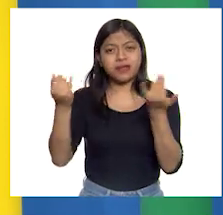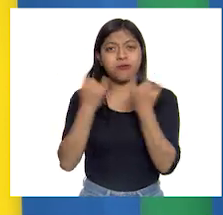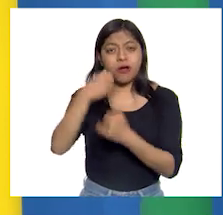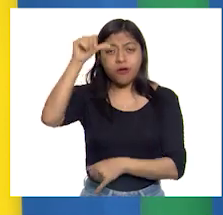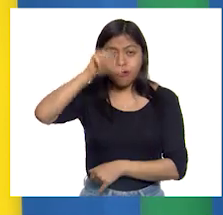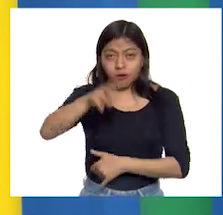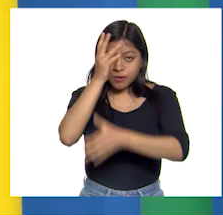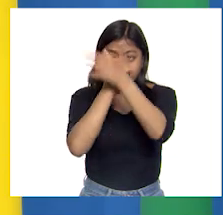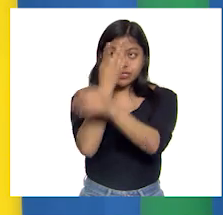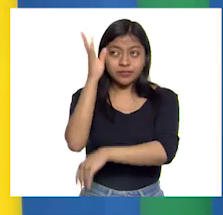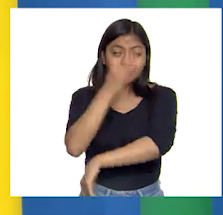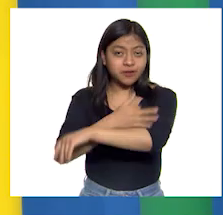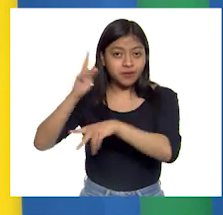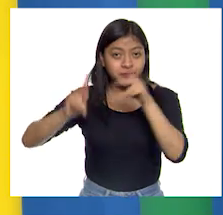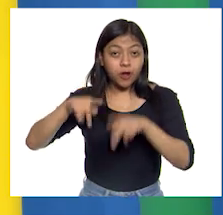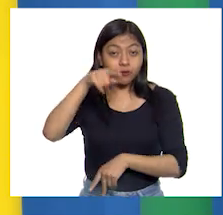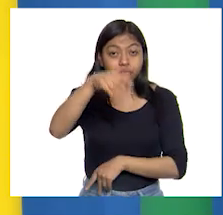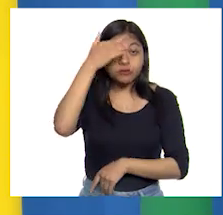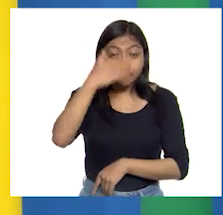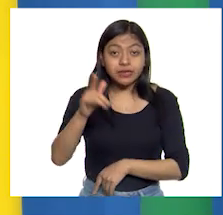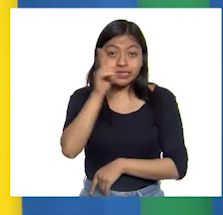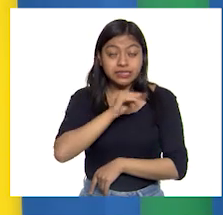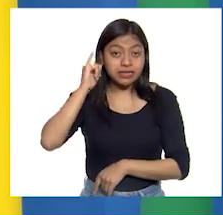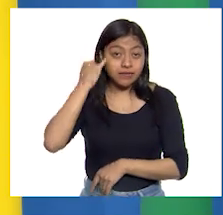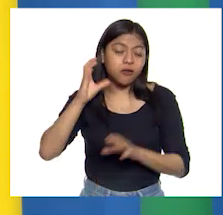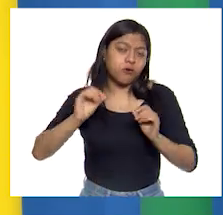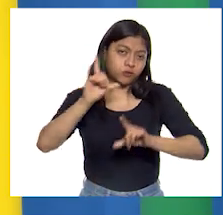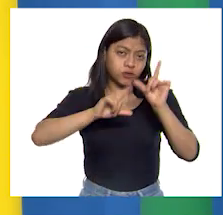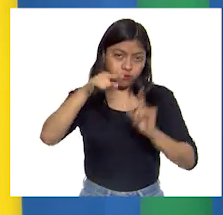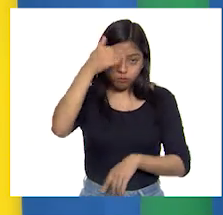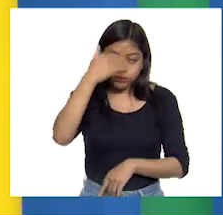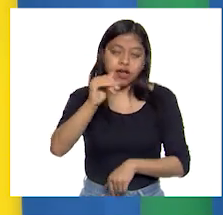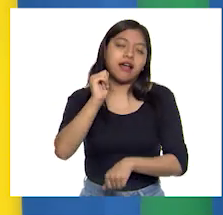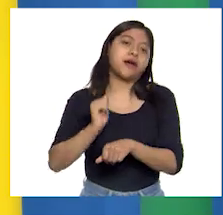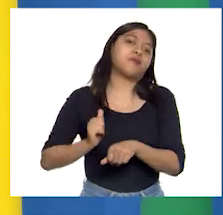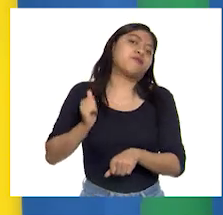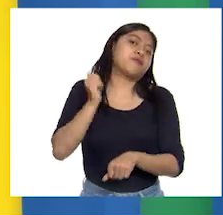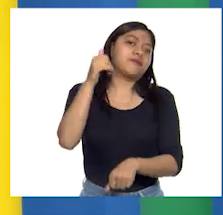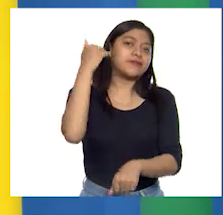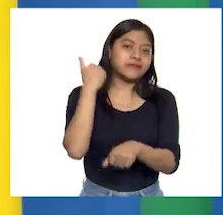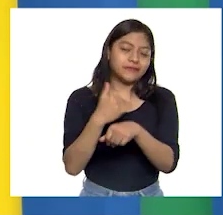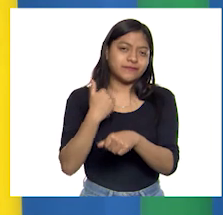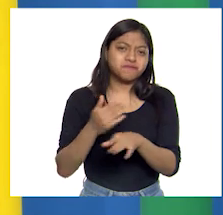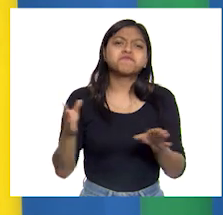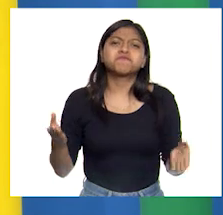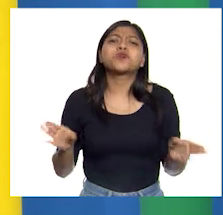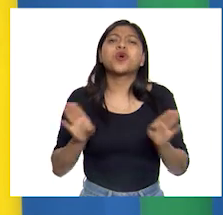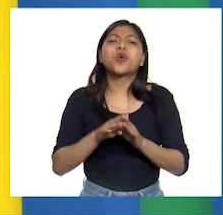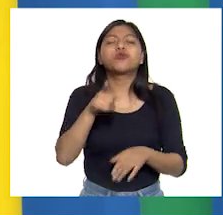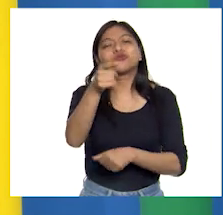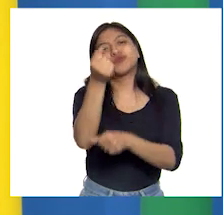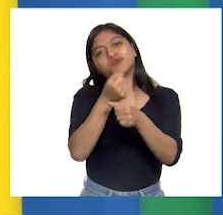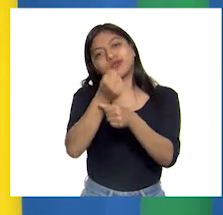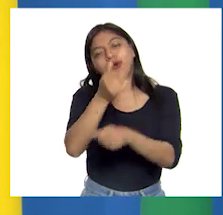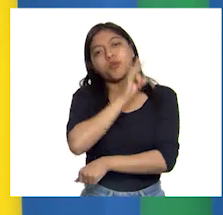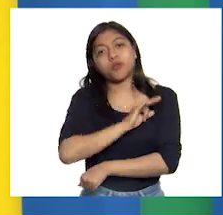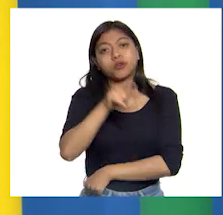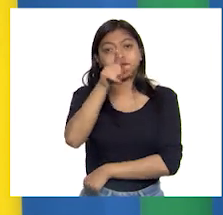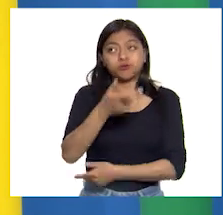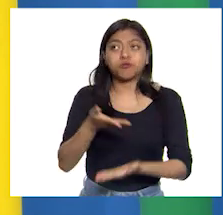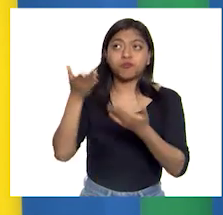fue tan acelerado y visible que en su momento se le conoció como el milagro mexicano. Nos vemos la próxima clase. Muchísimas